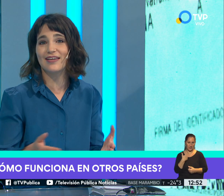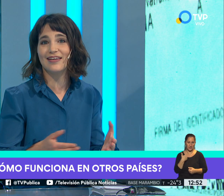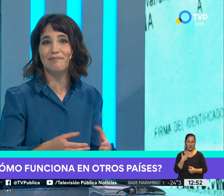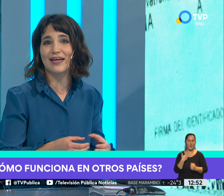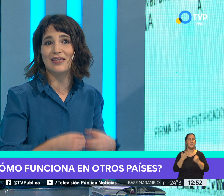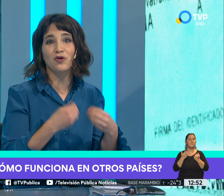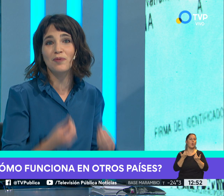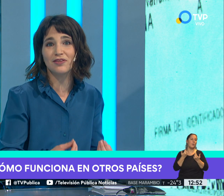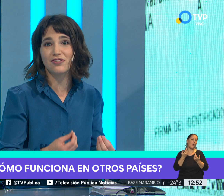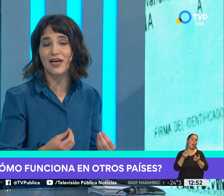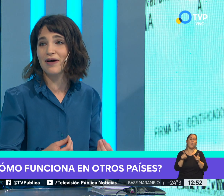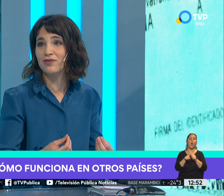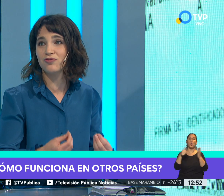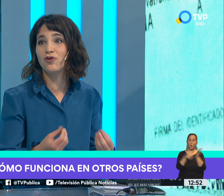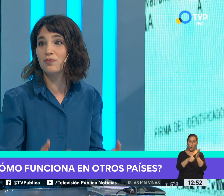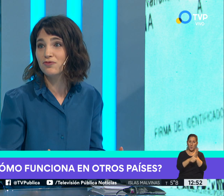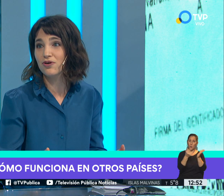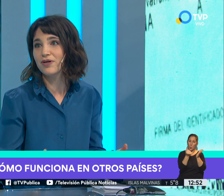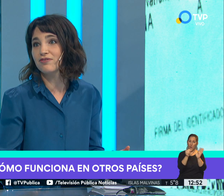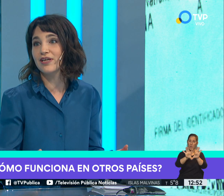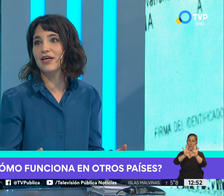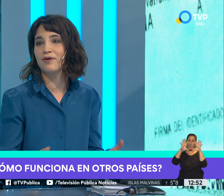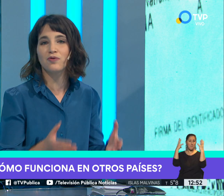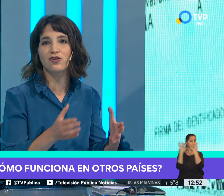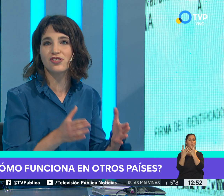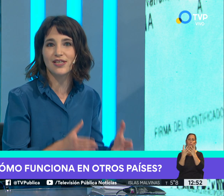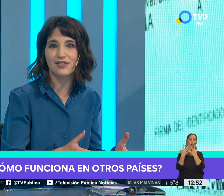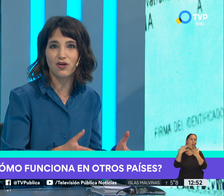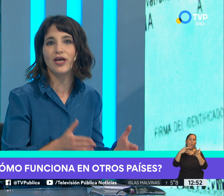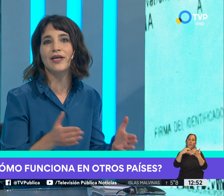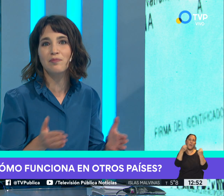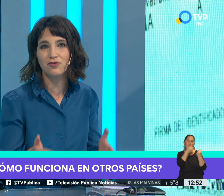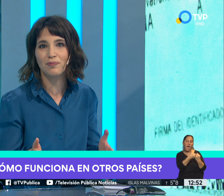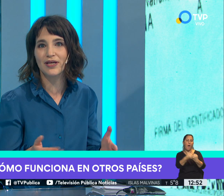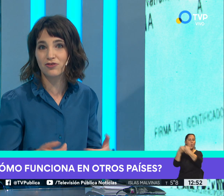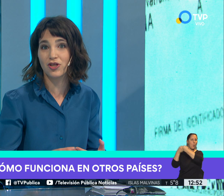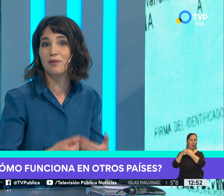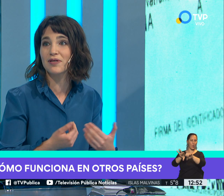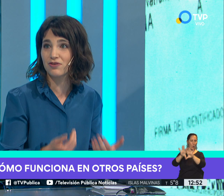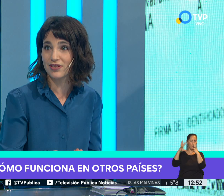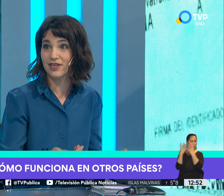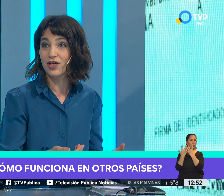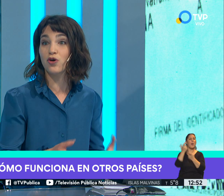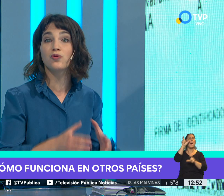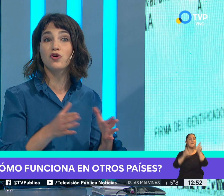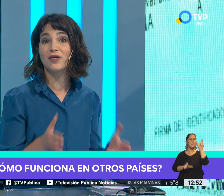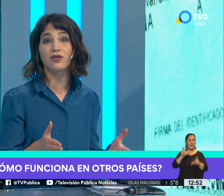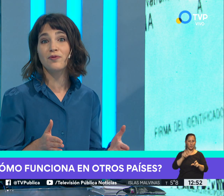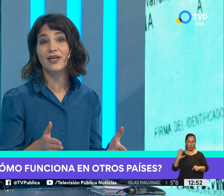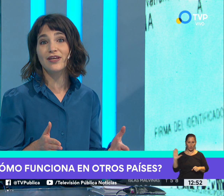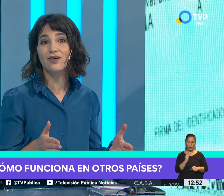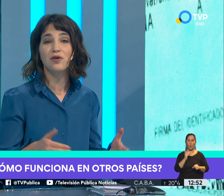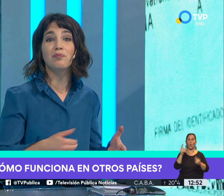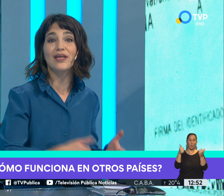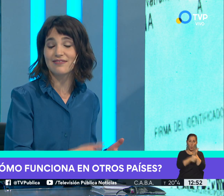manera, para que el documento sea válido en todo el mundo, bueno, tiene que haber un consenso en el mundo para que todas las personas con un documento